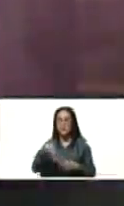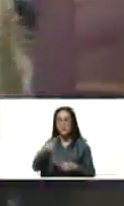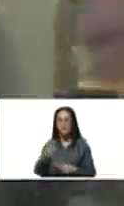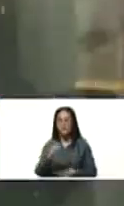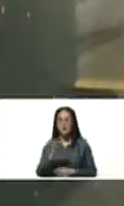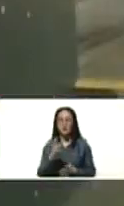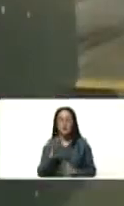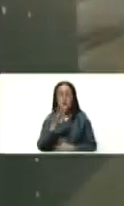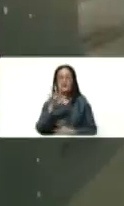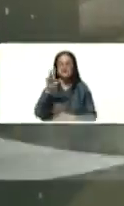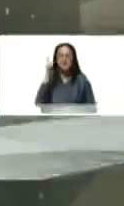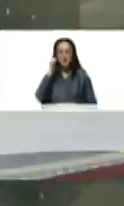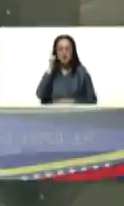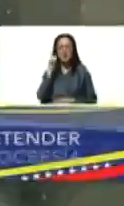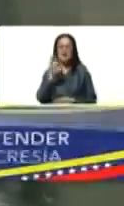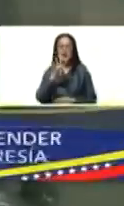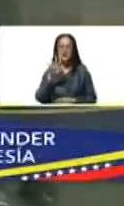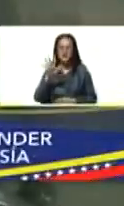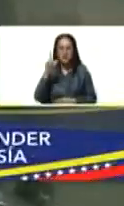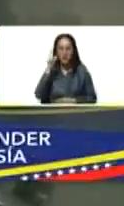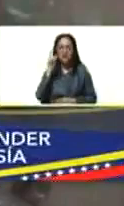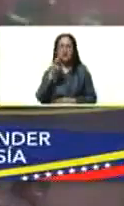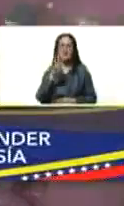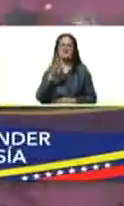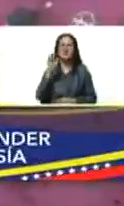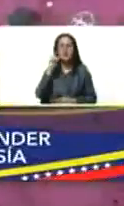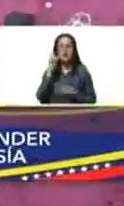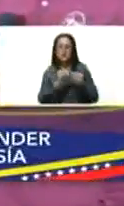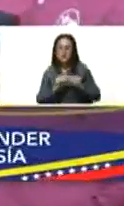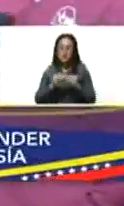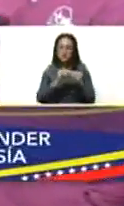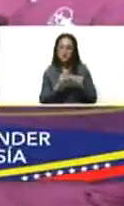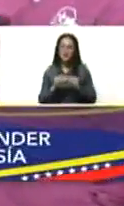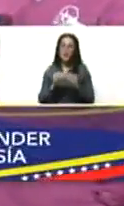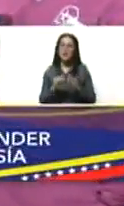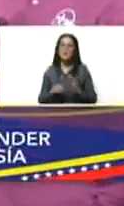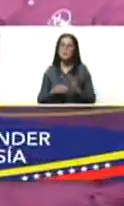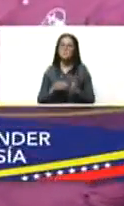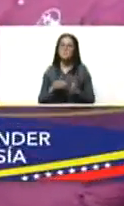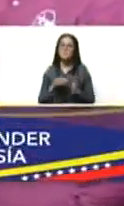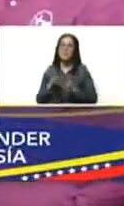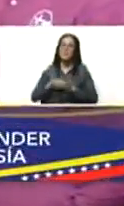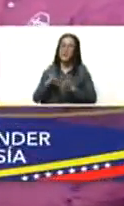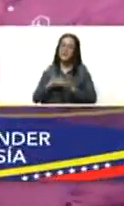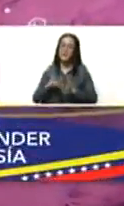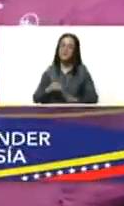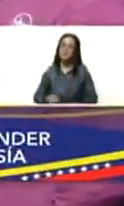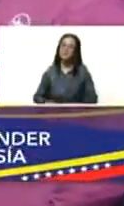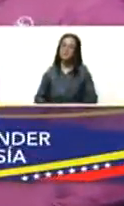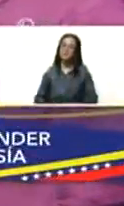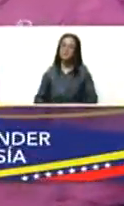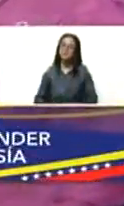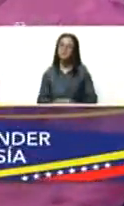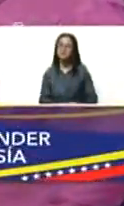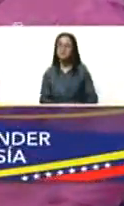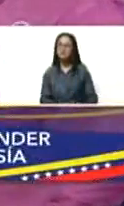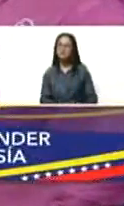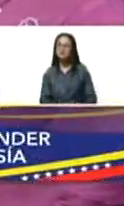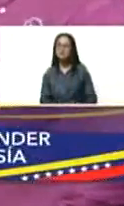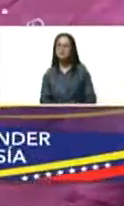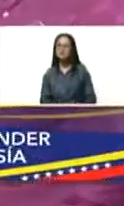cada 45 días. Cada 45 días. ¿Qué necesitaríamos? ¿No? Para